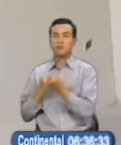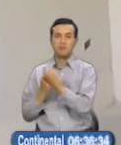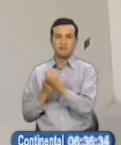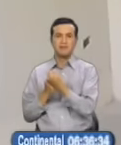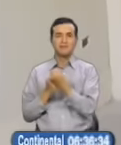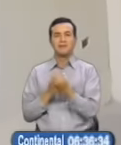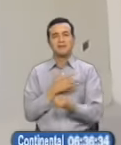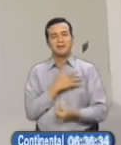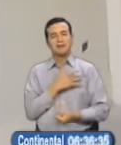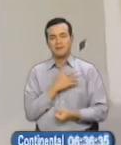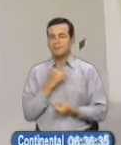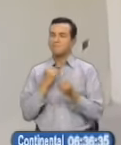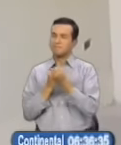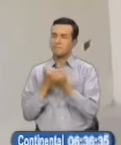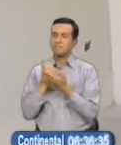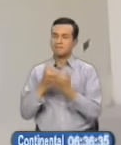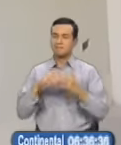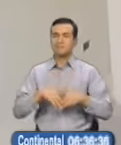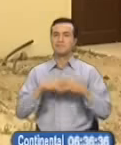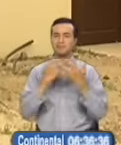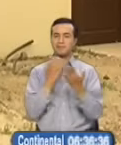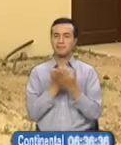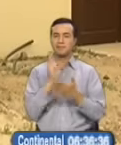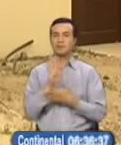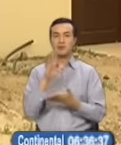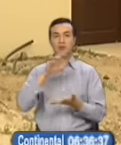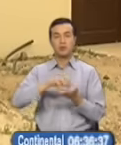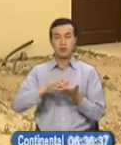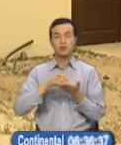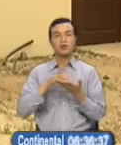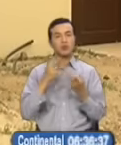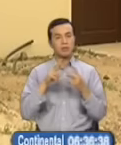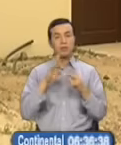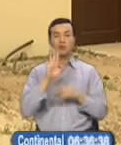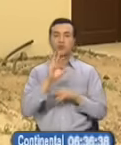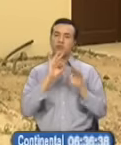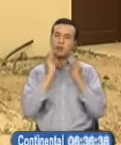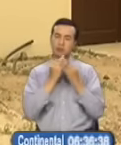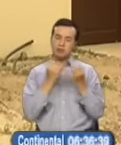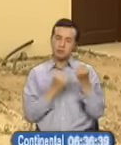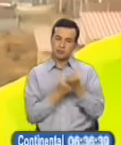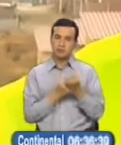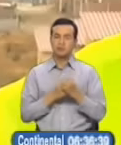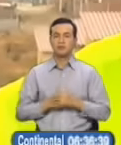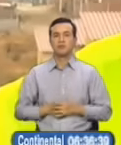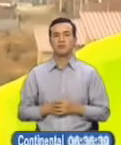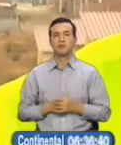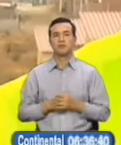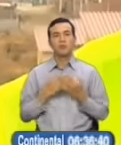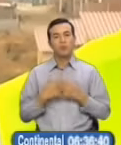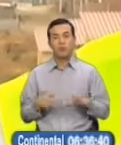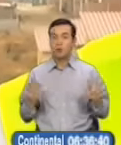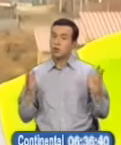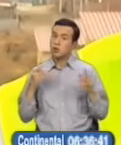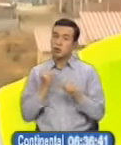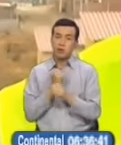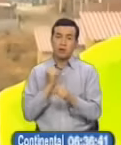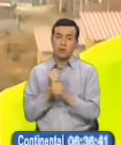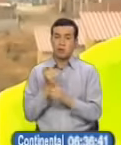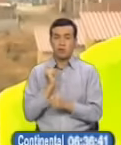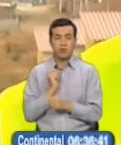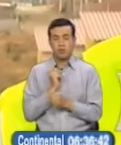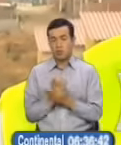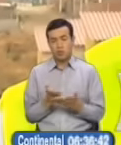esa manera contribuye a la reactivación económica de su provincia y al sustento de su familia. En ganarse cualquier pan de cada día